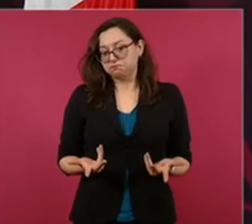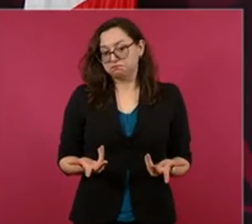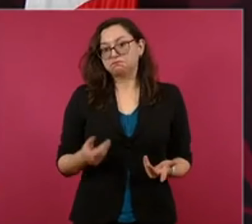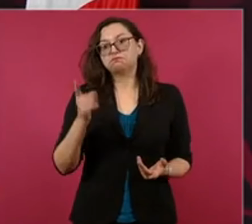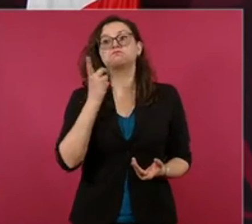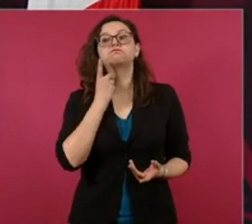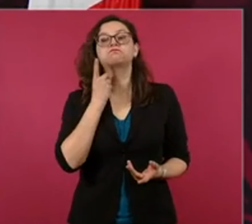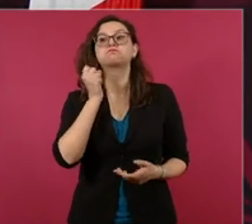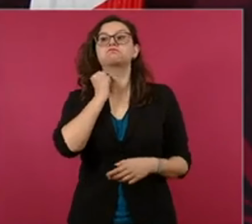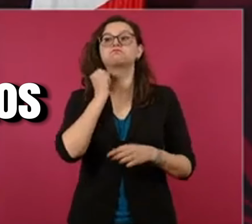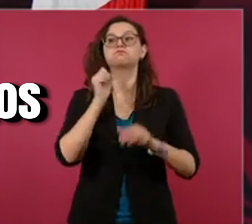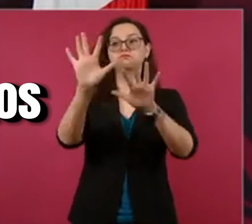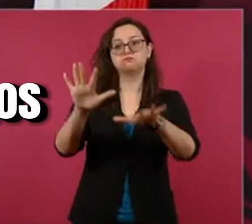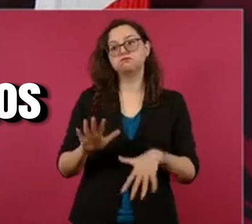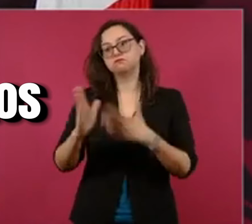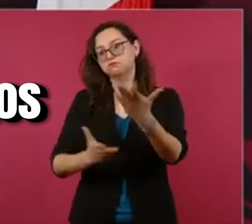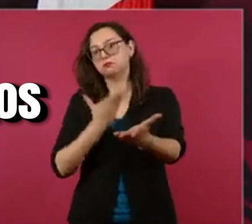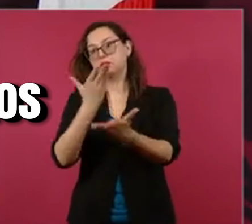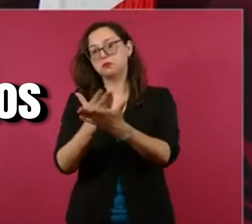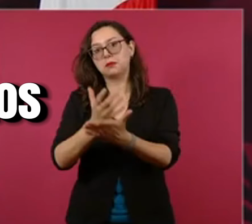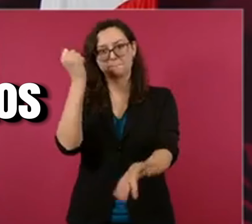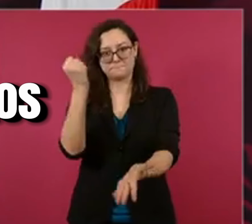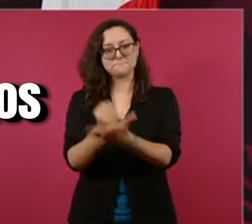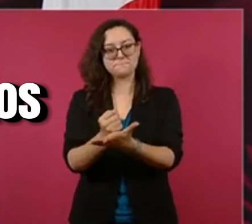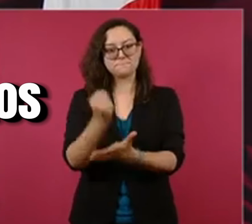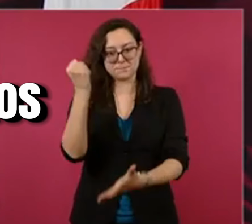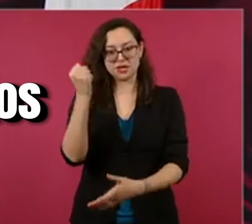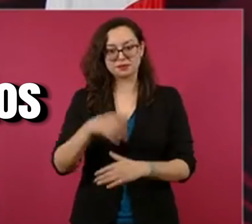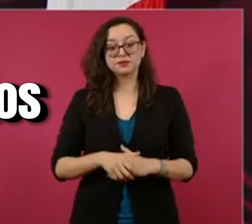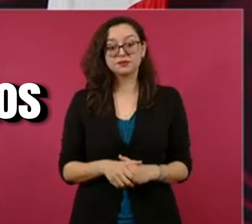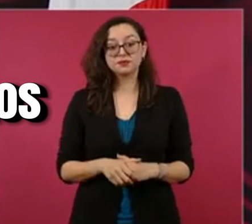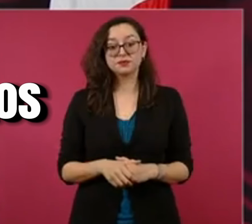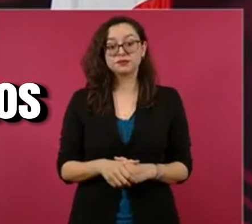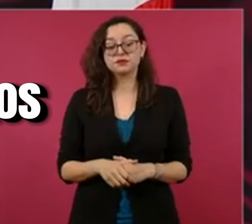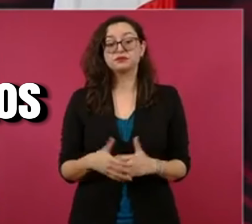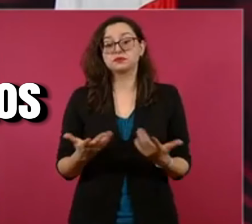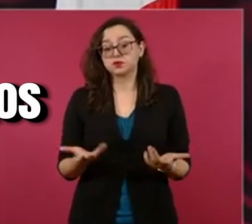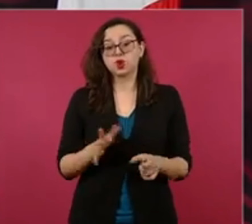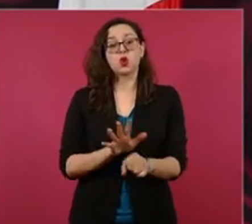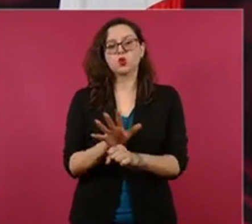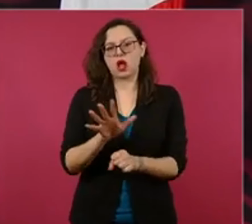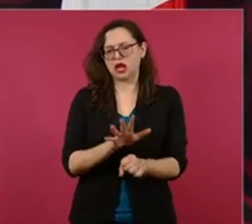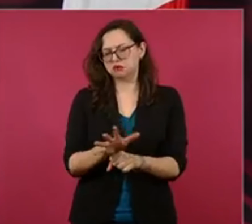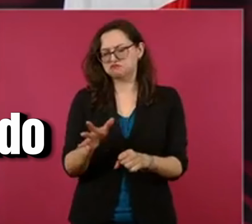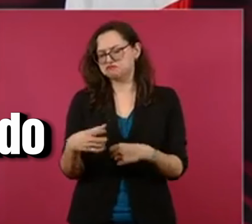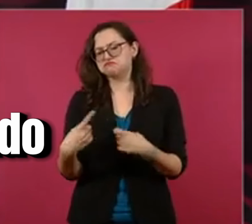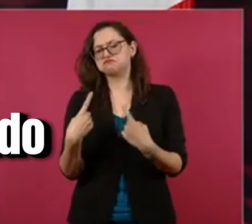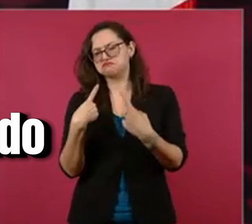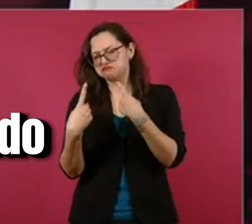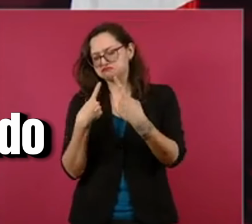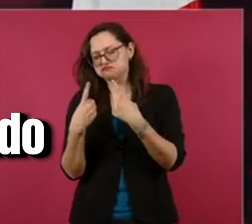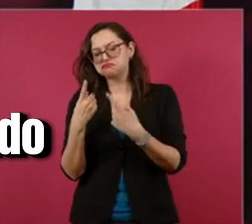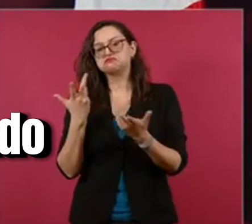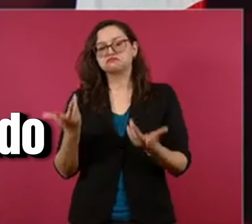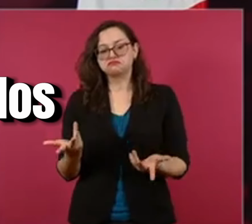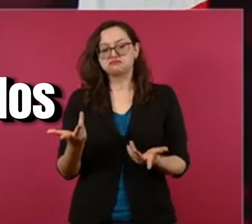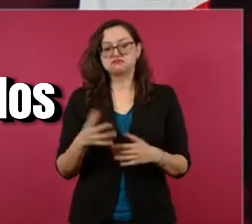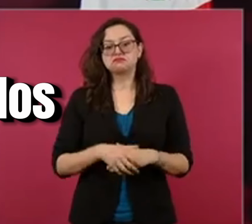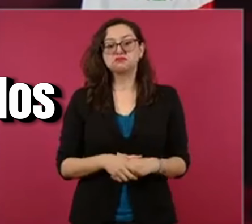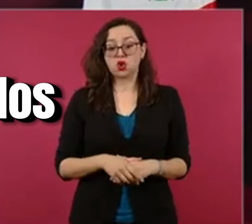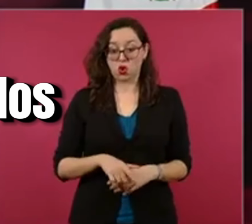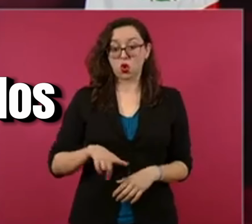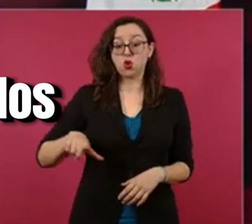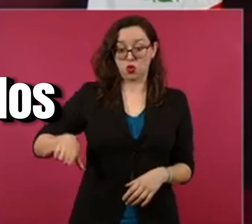en el Congreso. La otra muy importante que estuvimos platicando con, en general, los trabajadores del Estado,